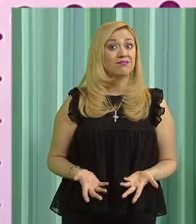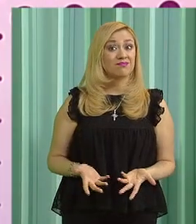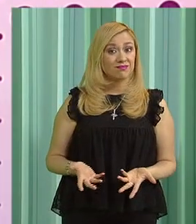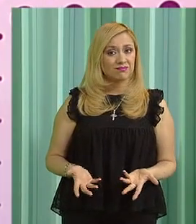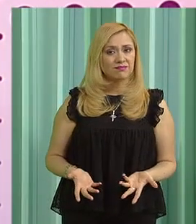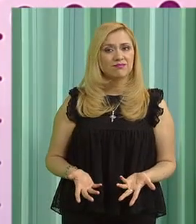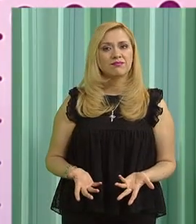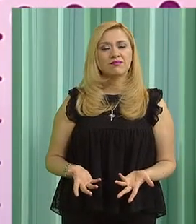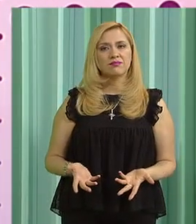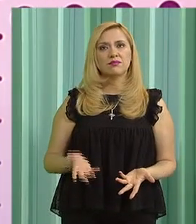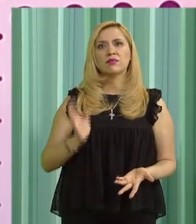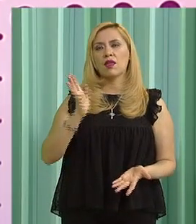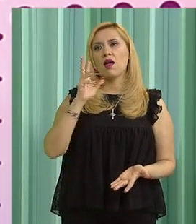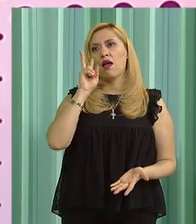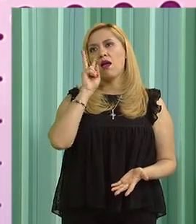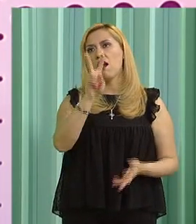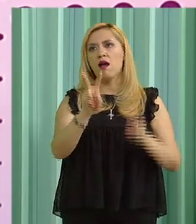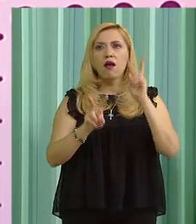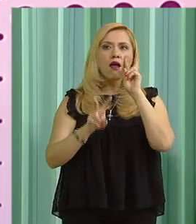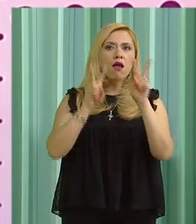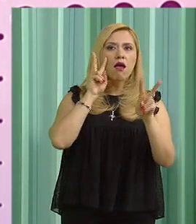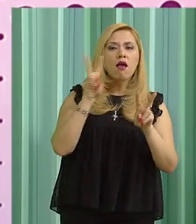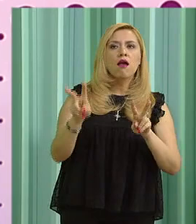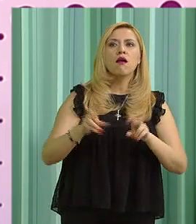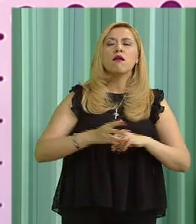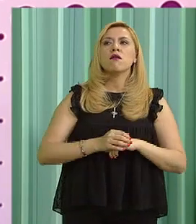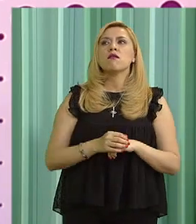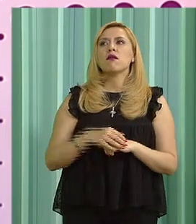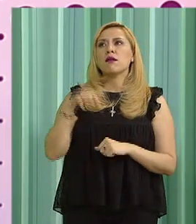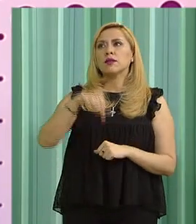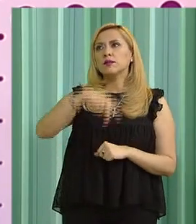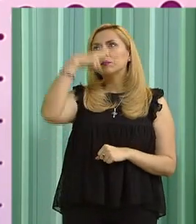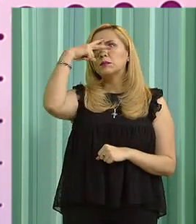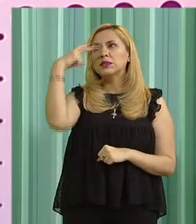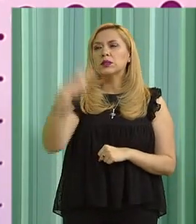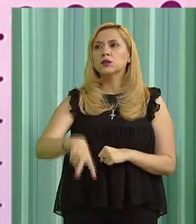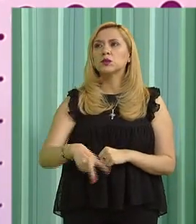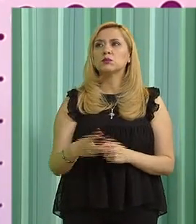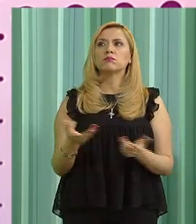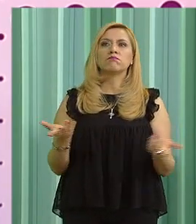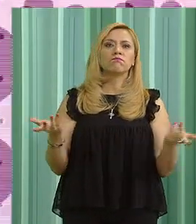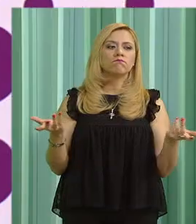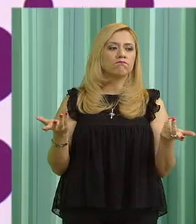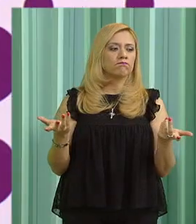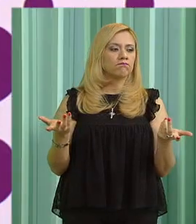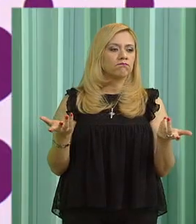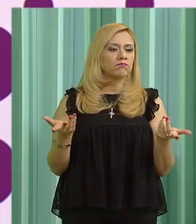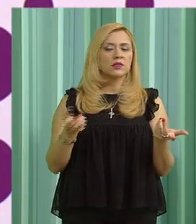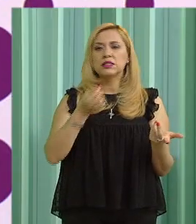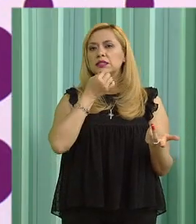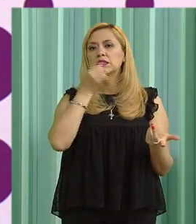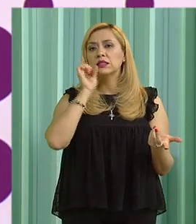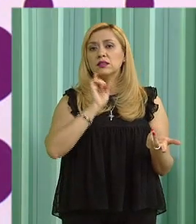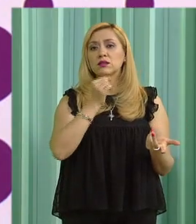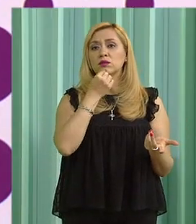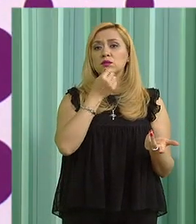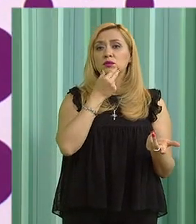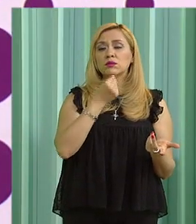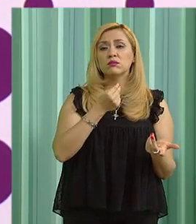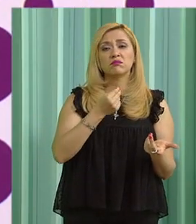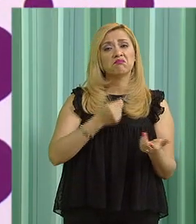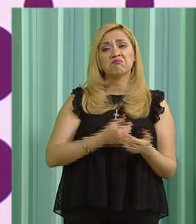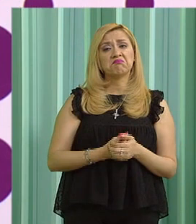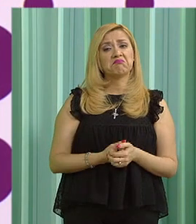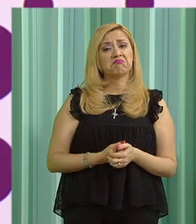Pues bueno, ya hemos escuchado que en México, pues, niñas y niños tienen vulnerados